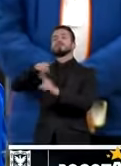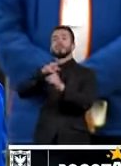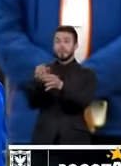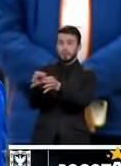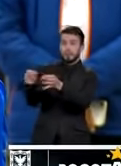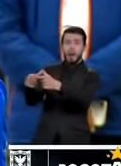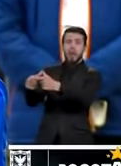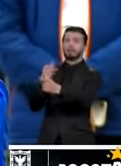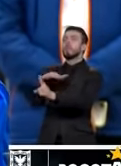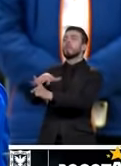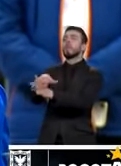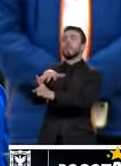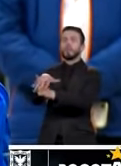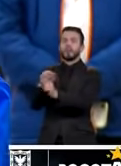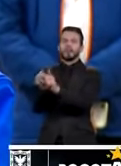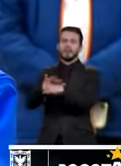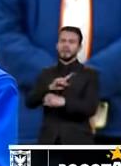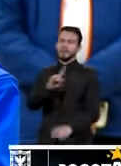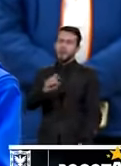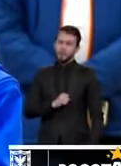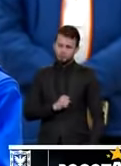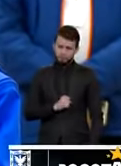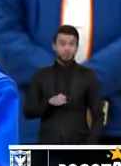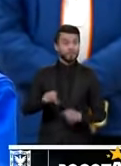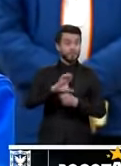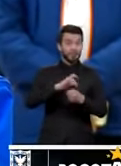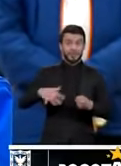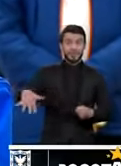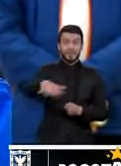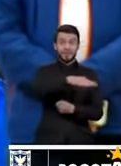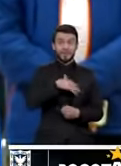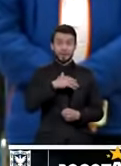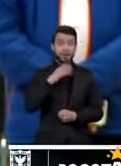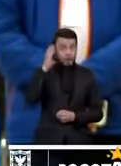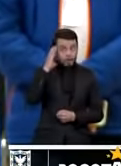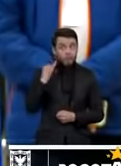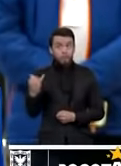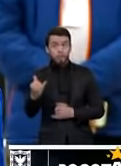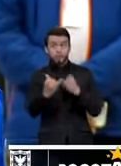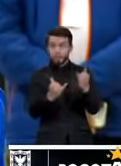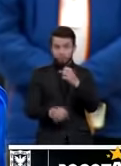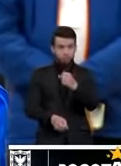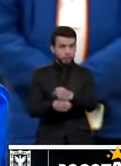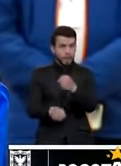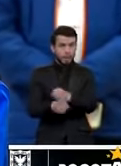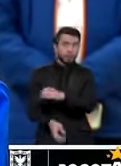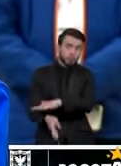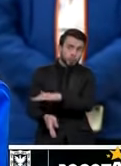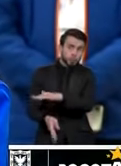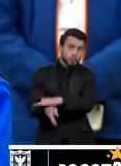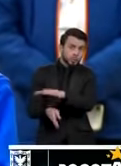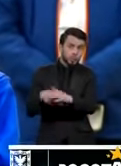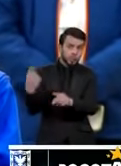municipios. En Cundinamarca, por ejemplo, la gente sigue trabajando para producir los alimentos que consume Bogotá.